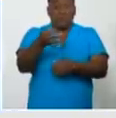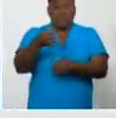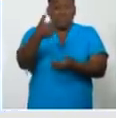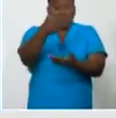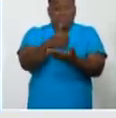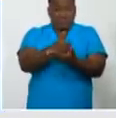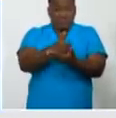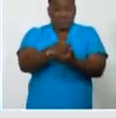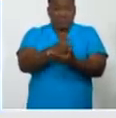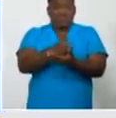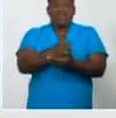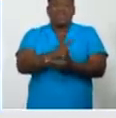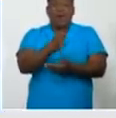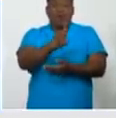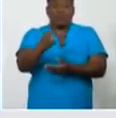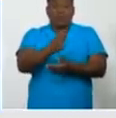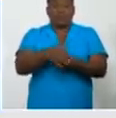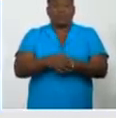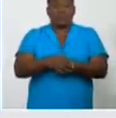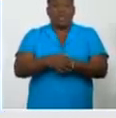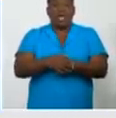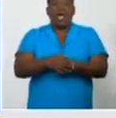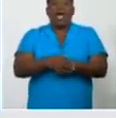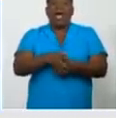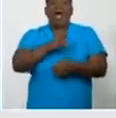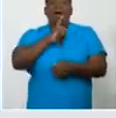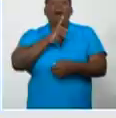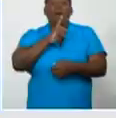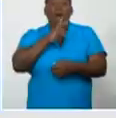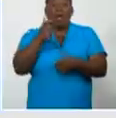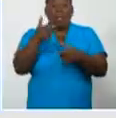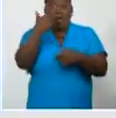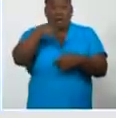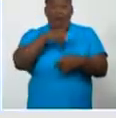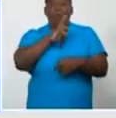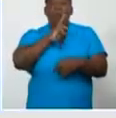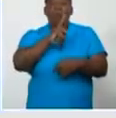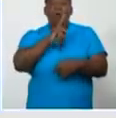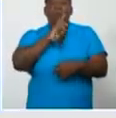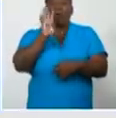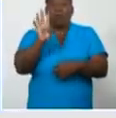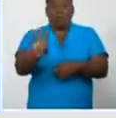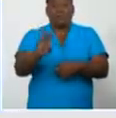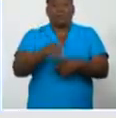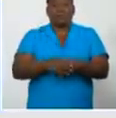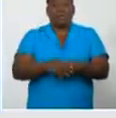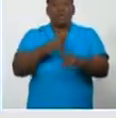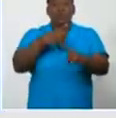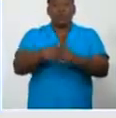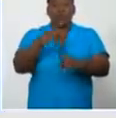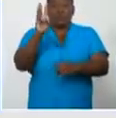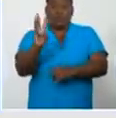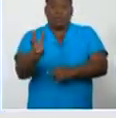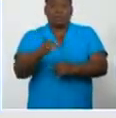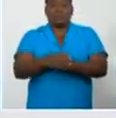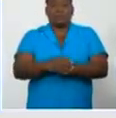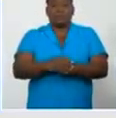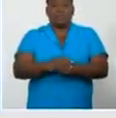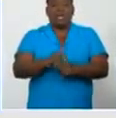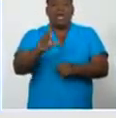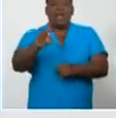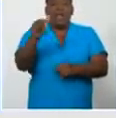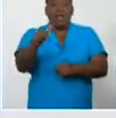ayer, Aguada de Pasajeros con 4, Cruces con 3 y Lajas y Roda